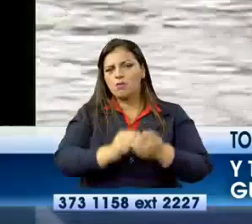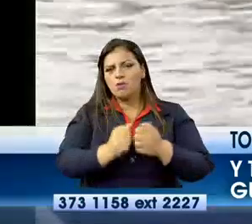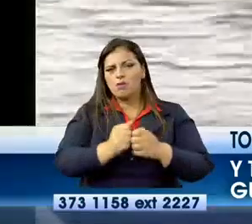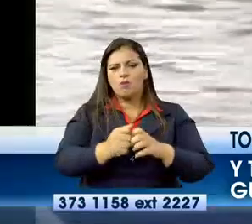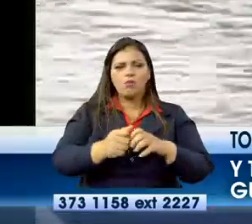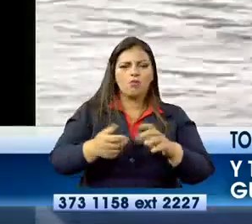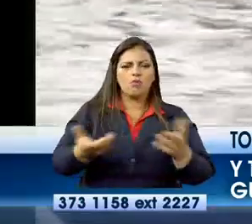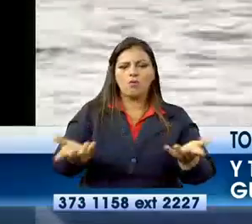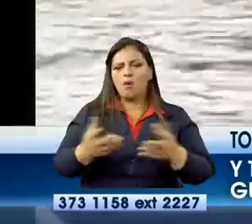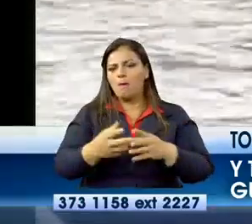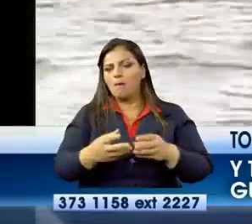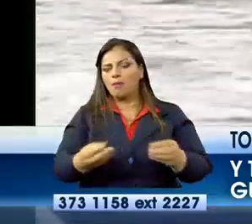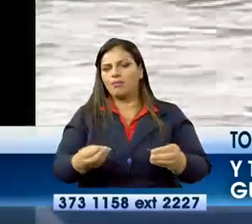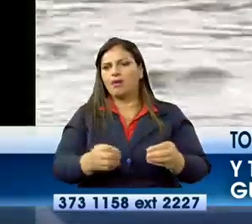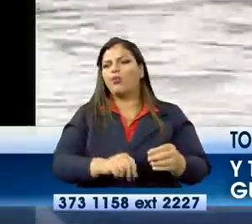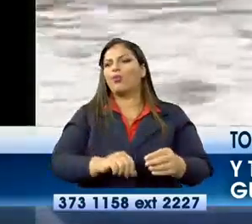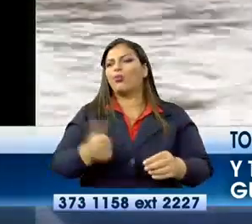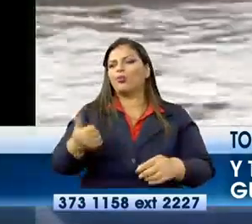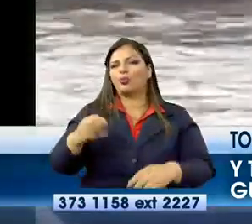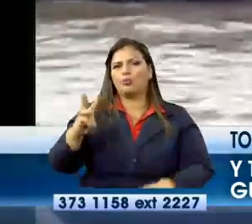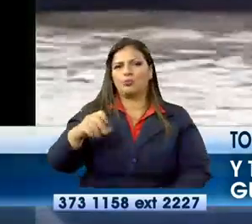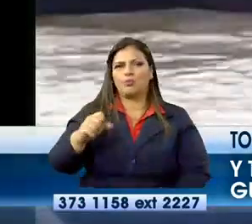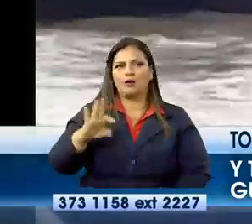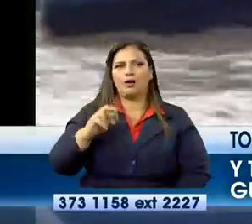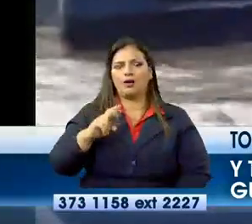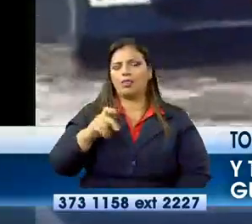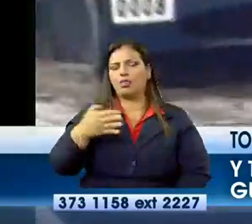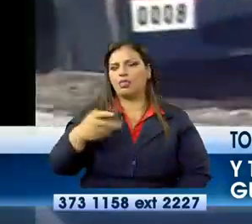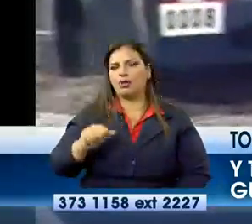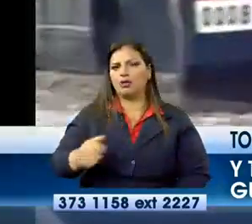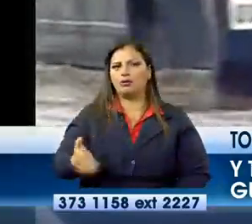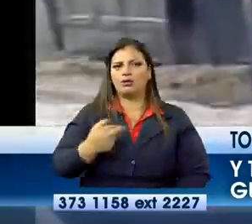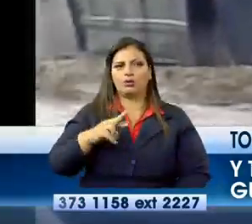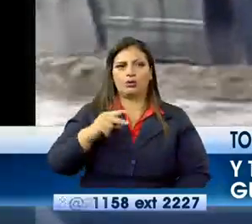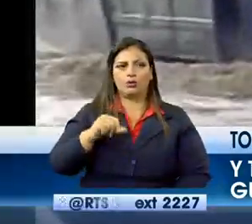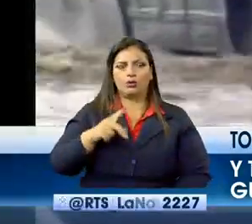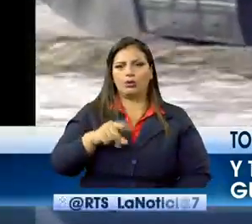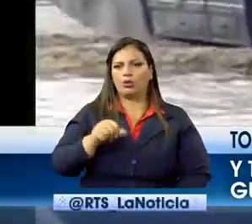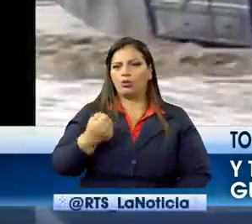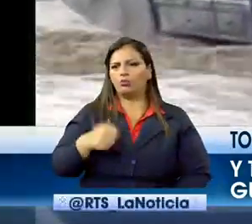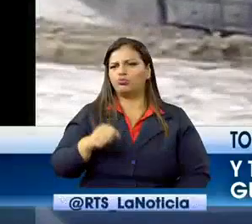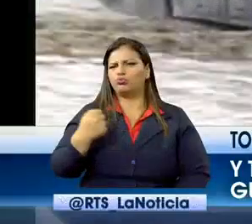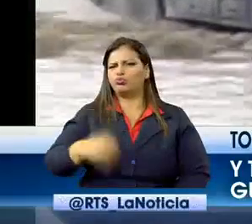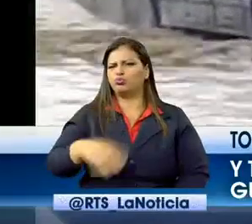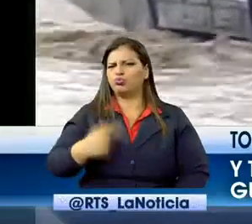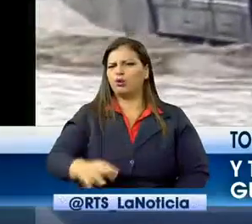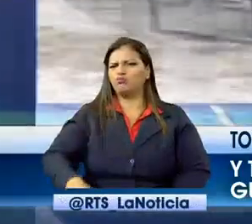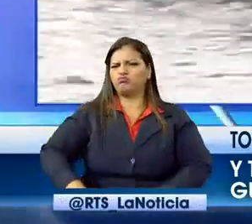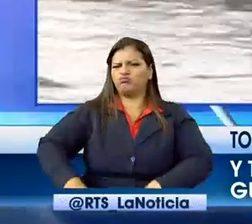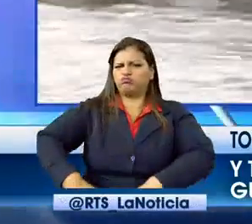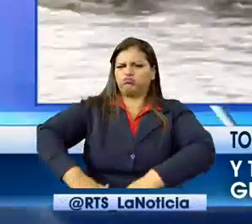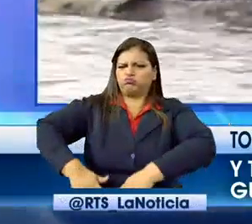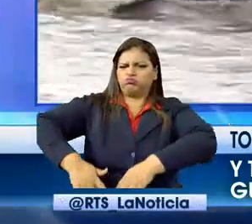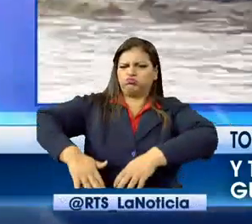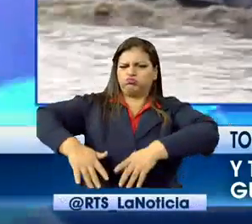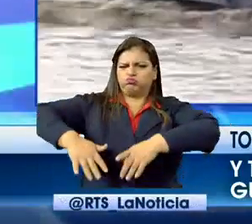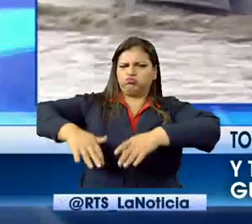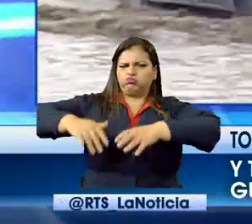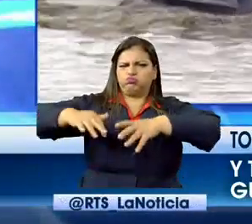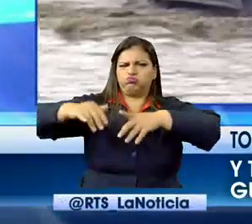nos coge con marea alta, aquí no incide mucho. En la Mar de los Dos sí, porque es mucho más bajo. La Avenida de las Aguas es bien alta. Pero incide